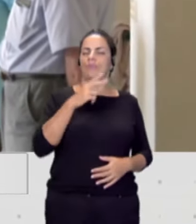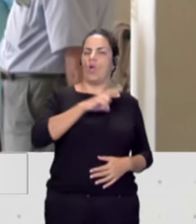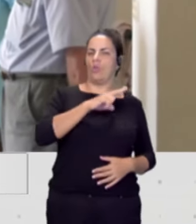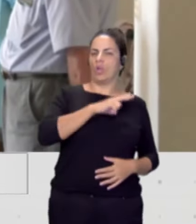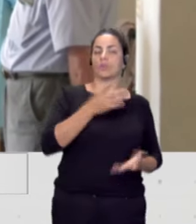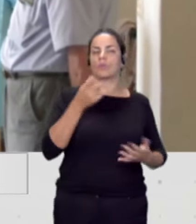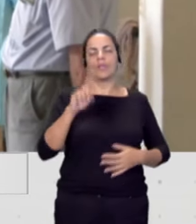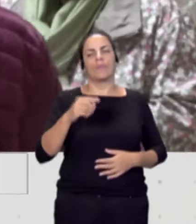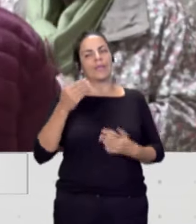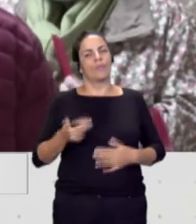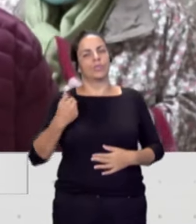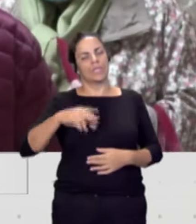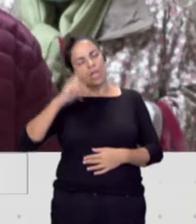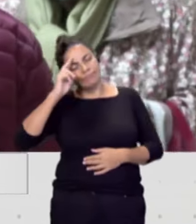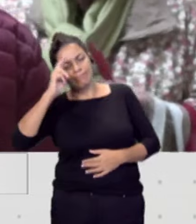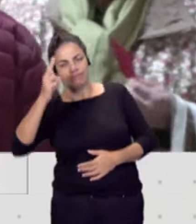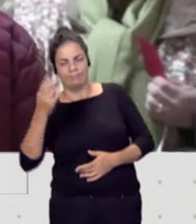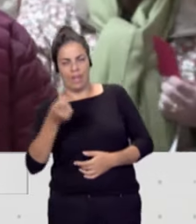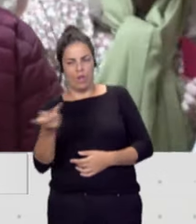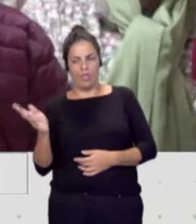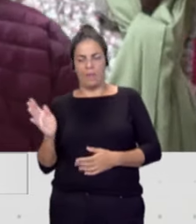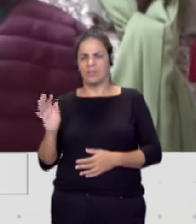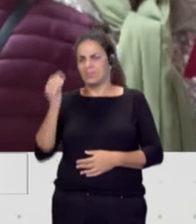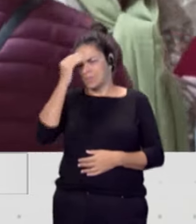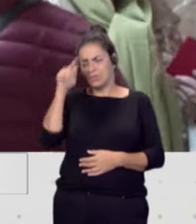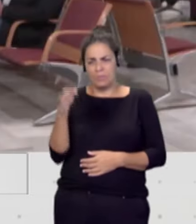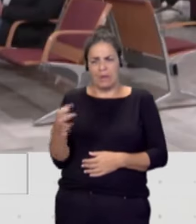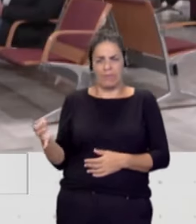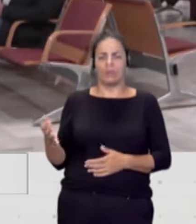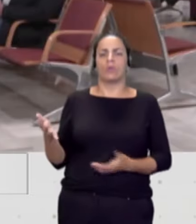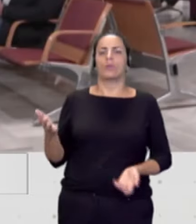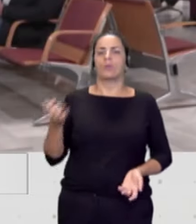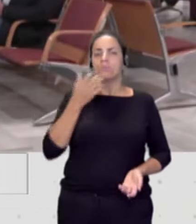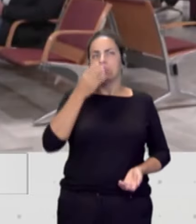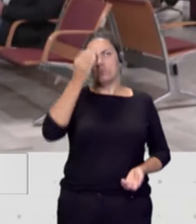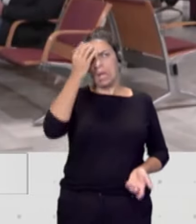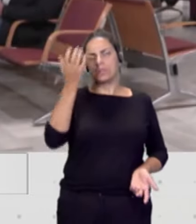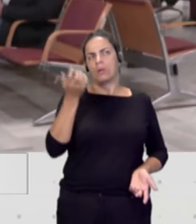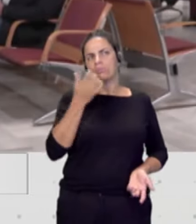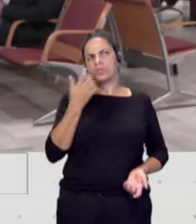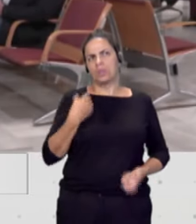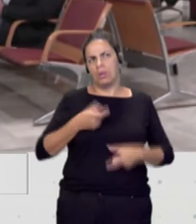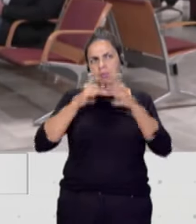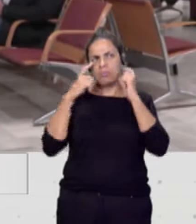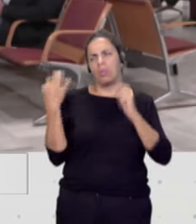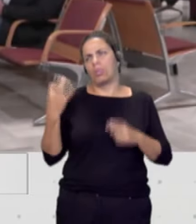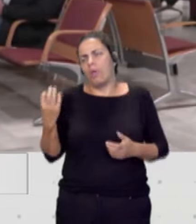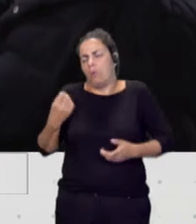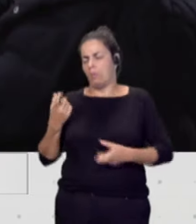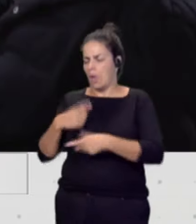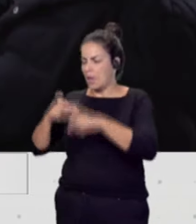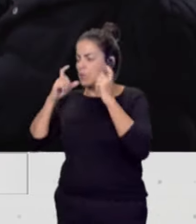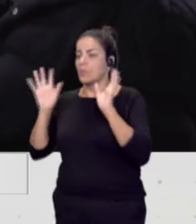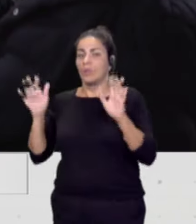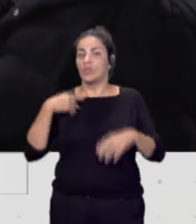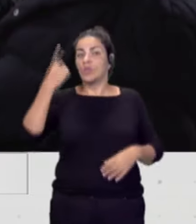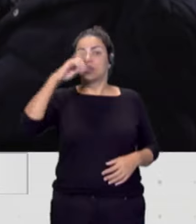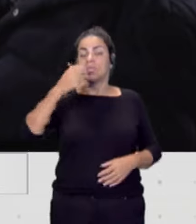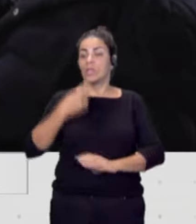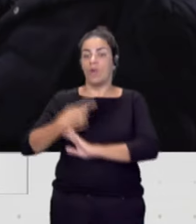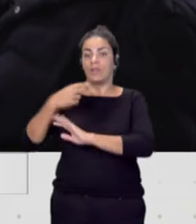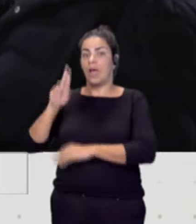es consideración, es perfecto, es decir, bueno, pues si me la tengo que llevar, pero sé que no es obligatorio y si estoy normal, si me lo